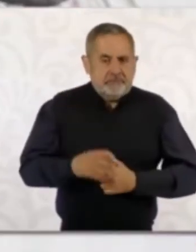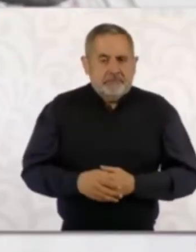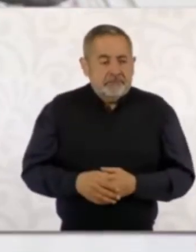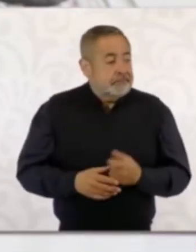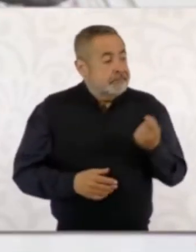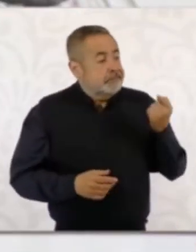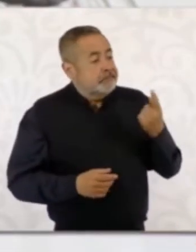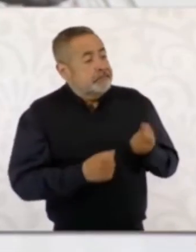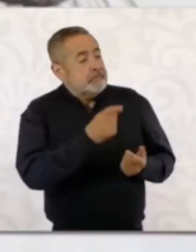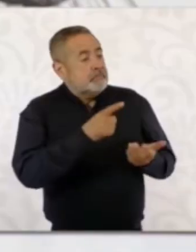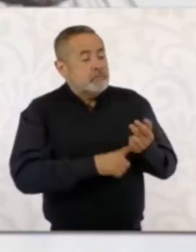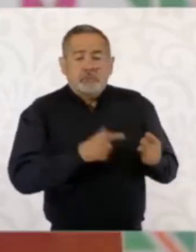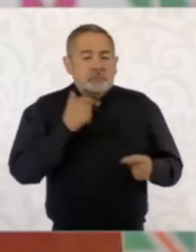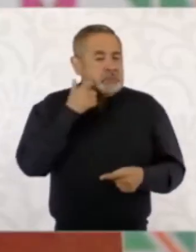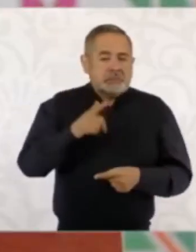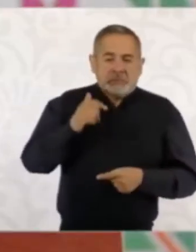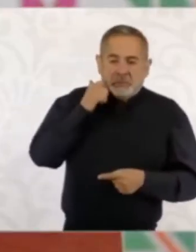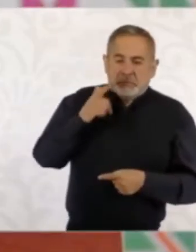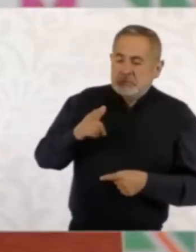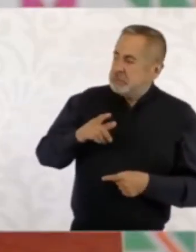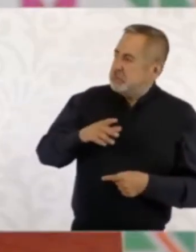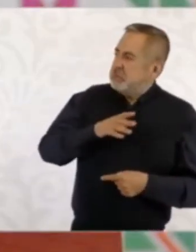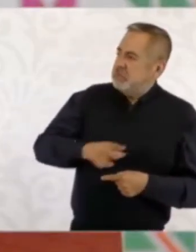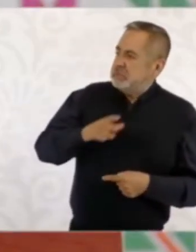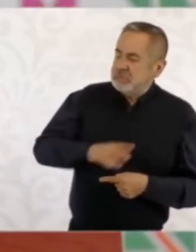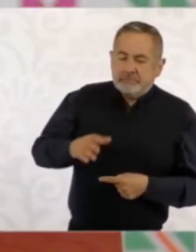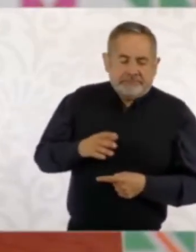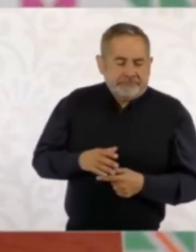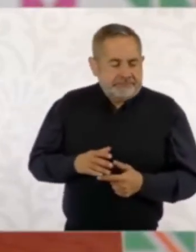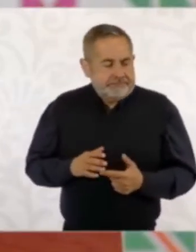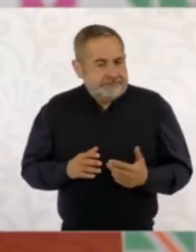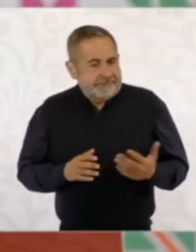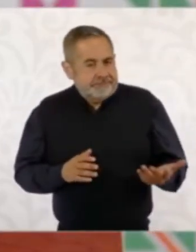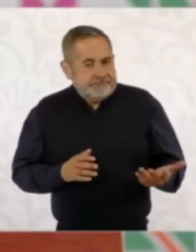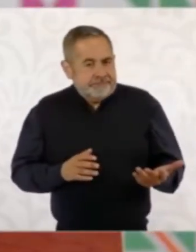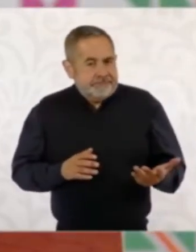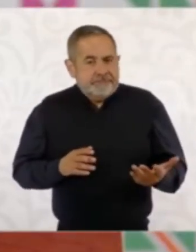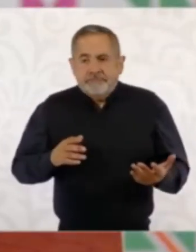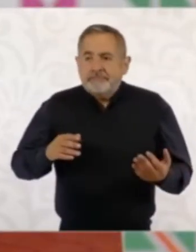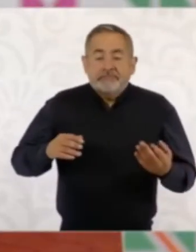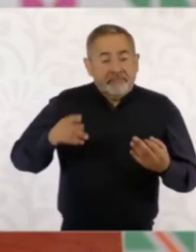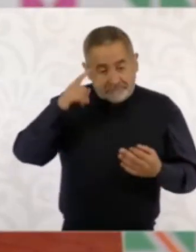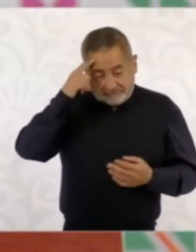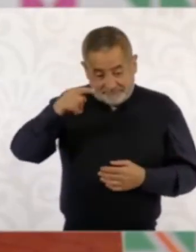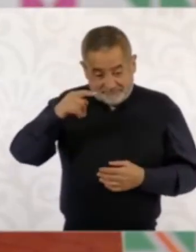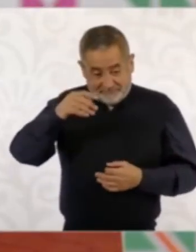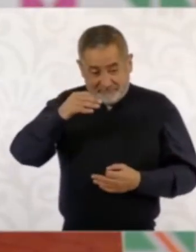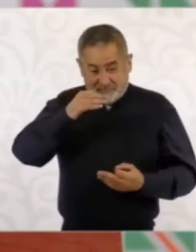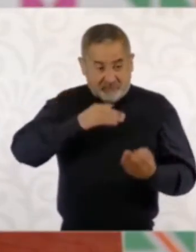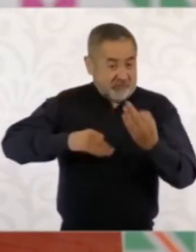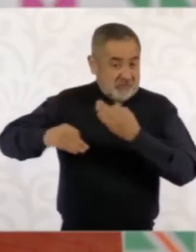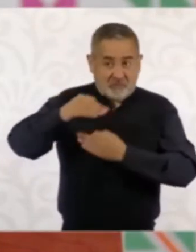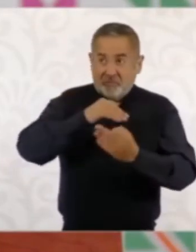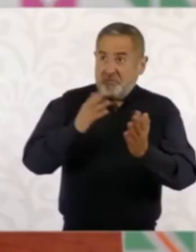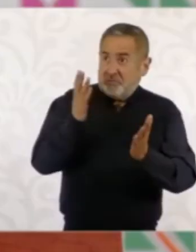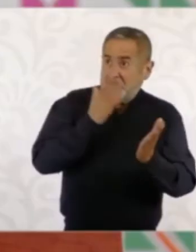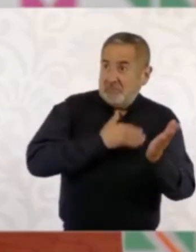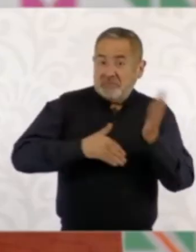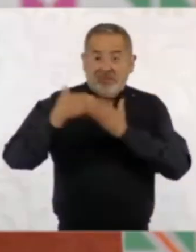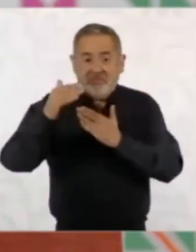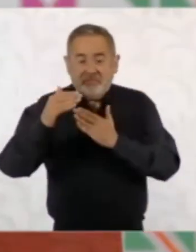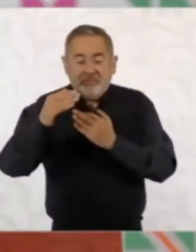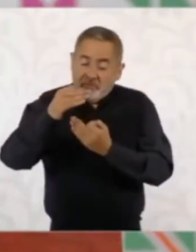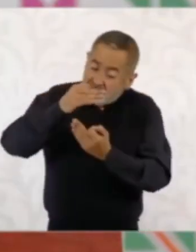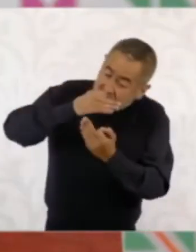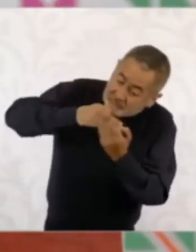algunos no quieren entender, pero México, para bien de todas y de todos, de todas y de